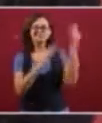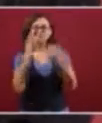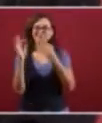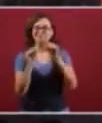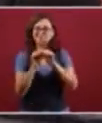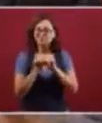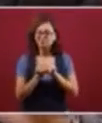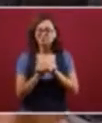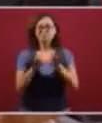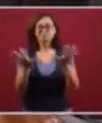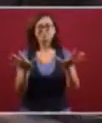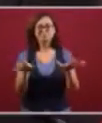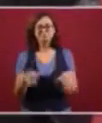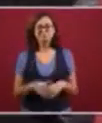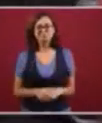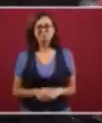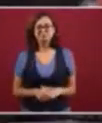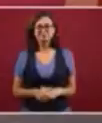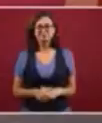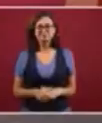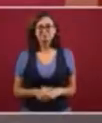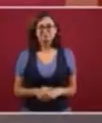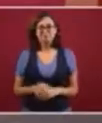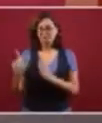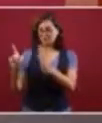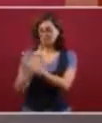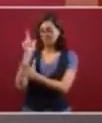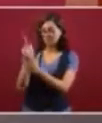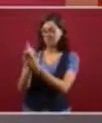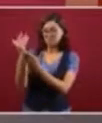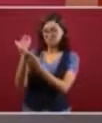violando toda la legislación